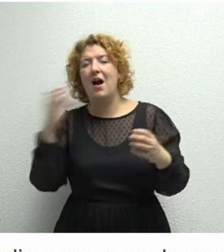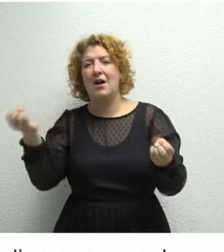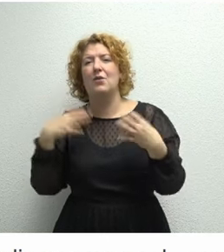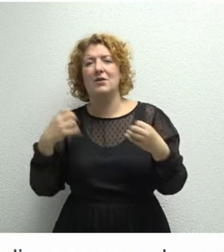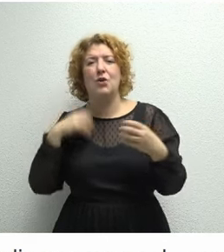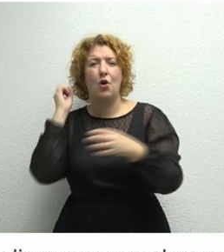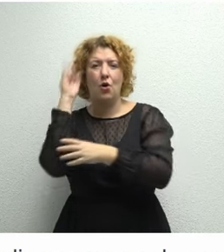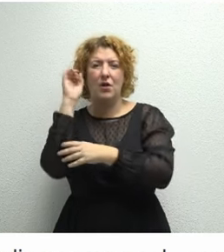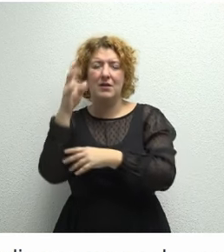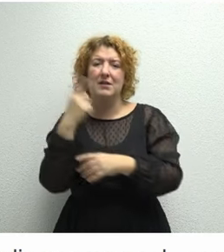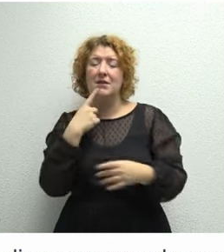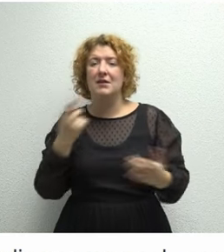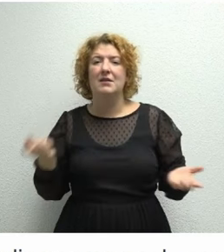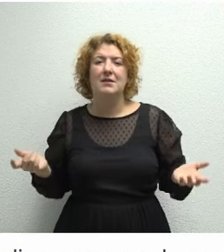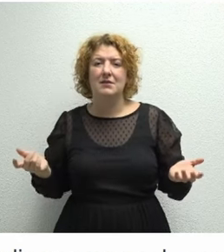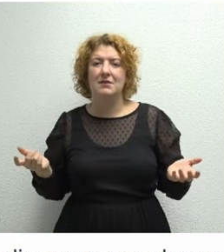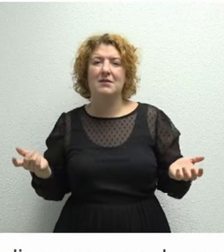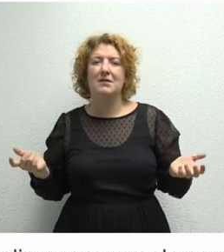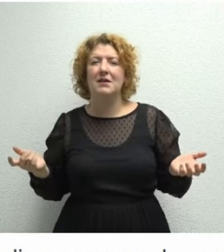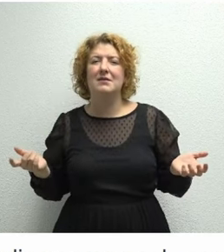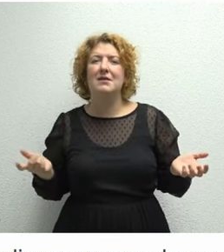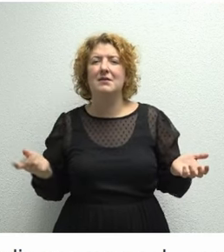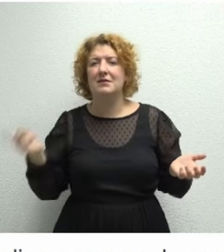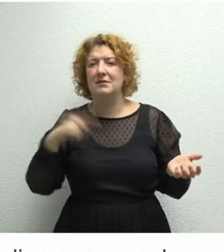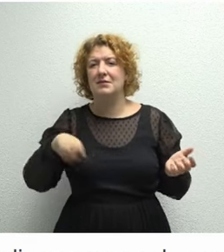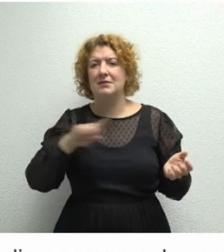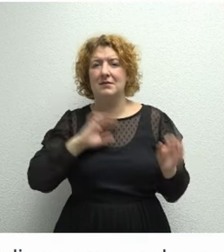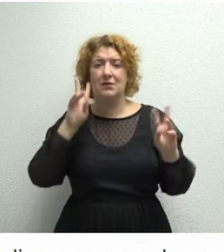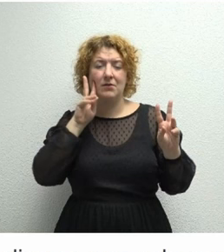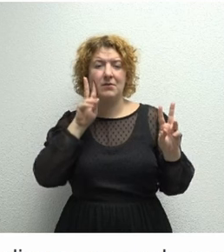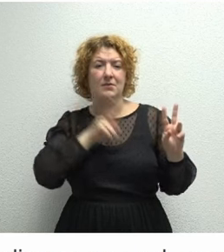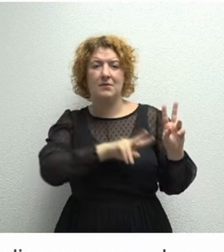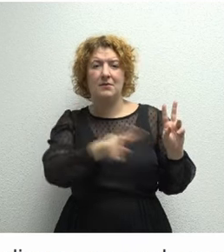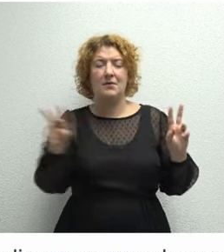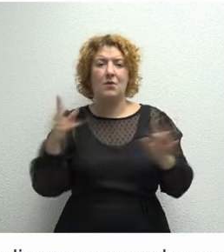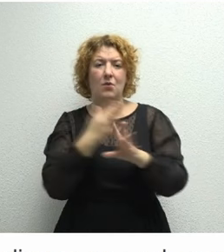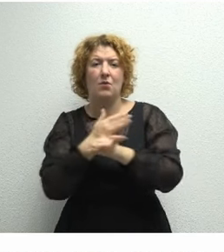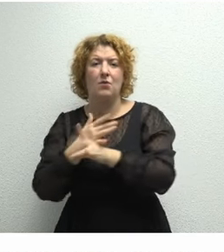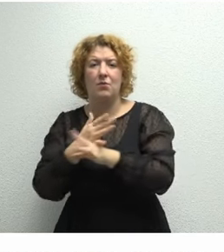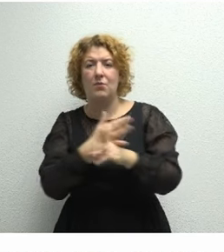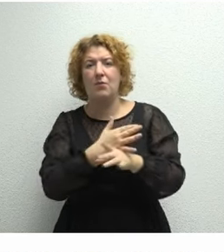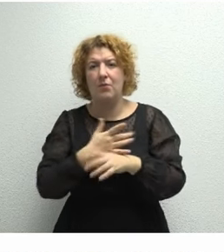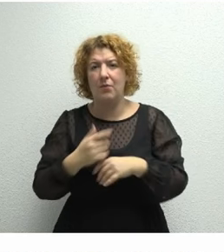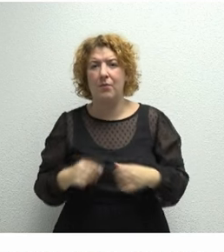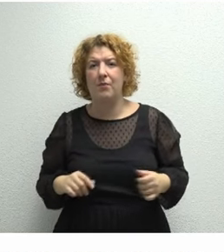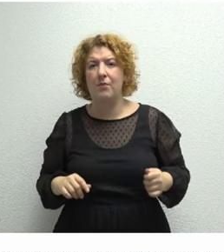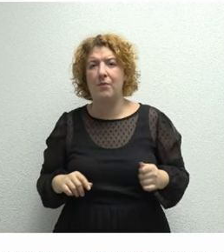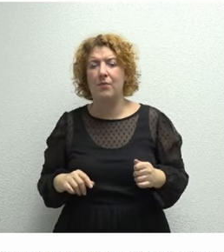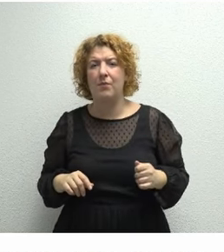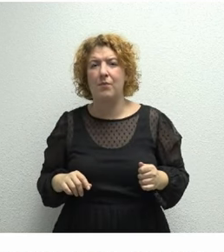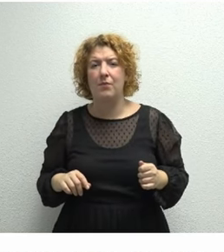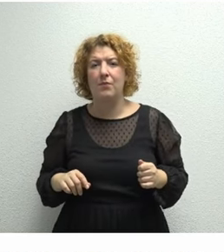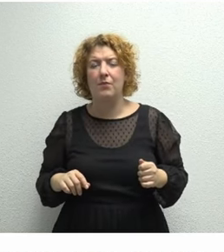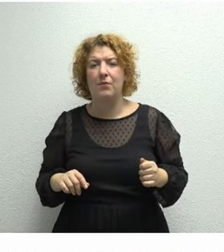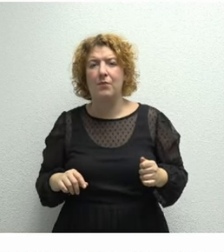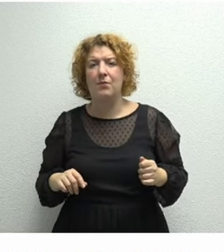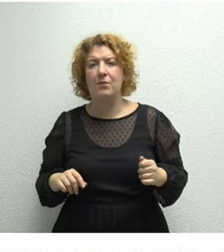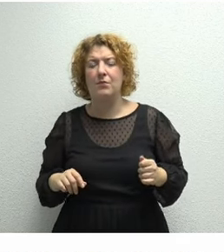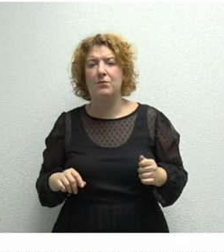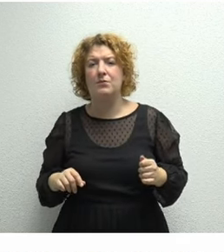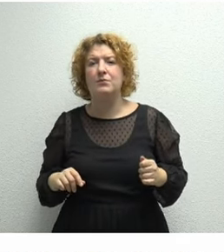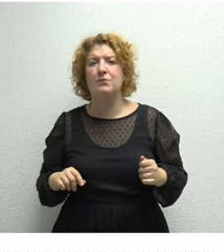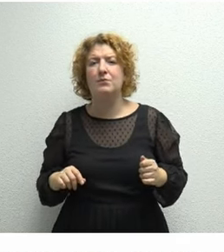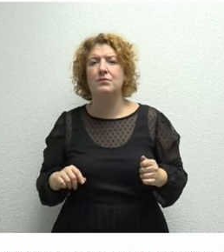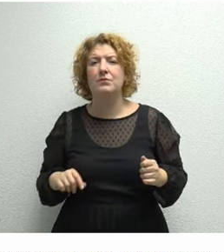jornadas que era lo de tener visión de juego me parece super clarificador en el tema de de lo que estamos abordando